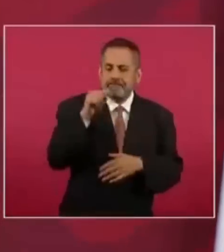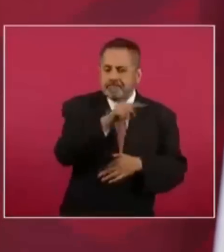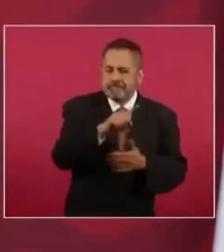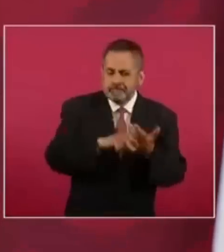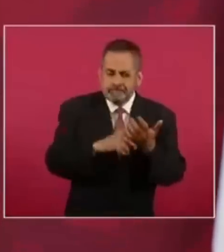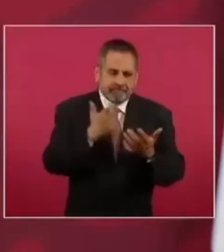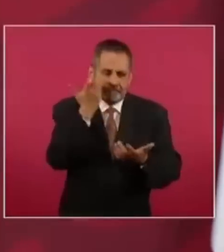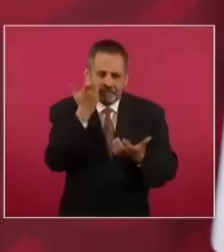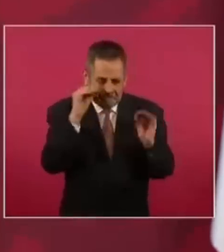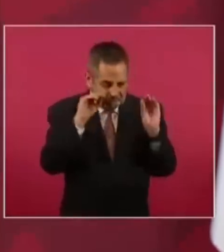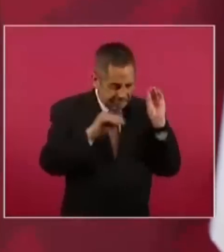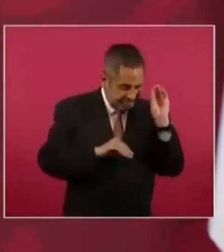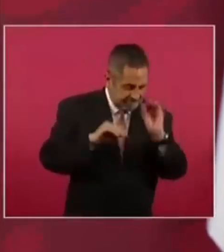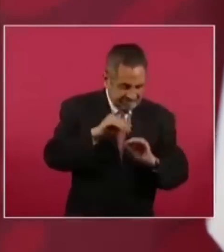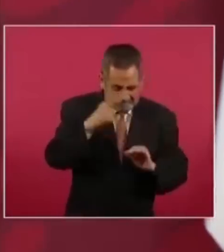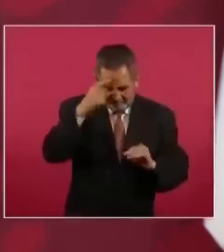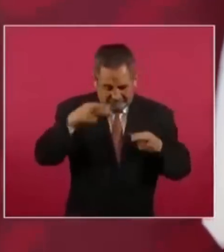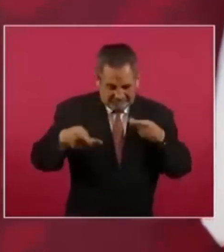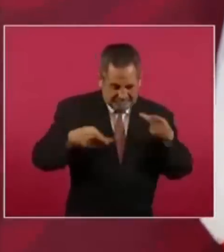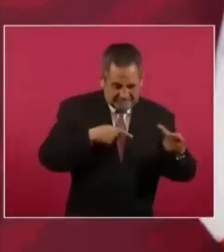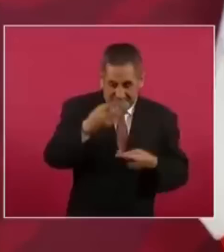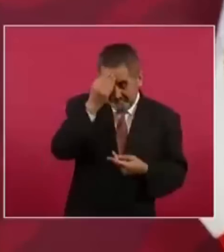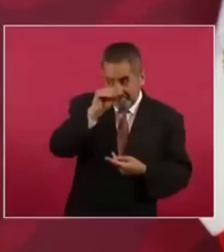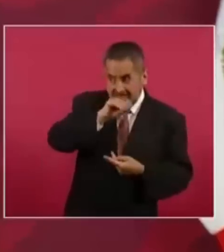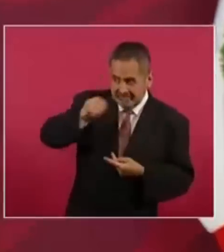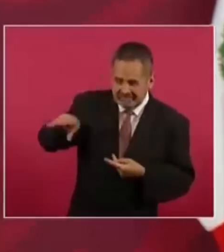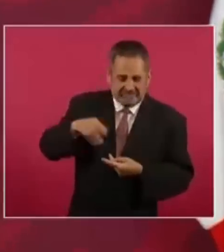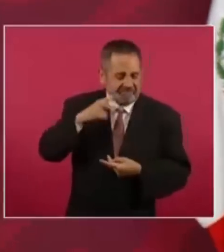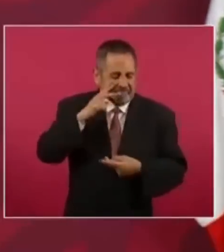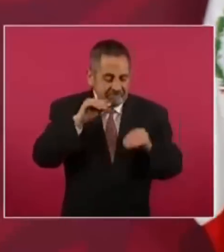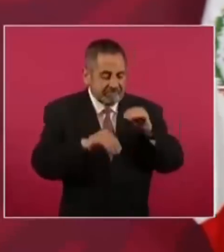que se echó a andar en ese sentido